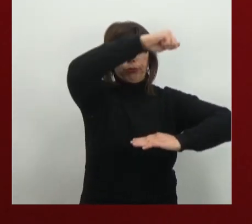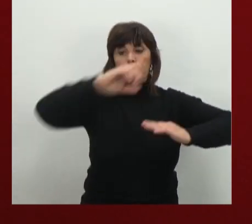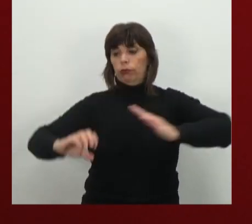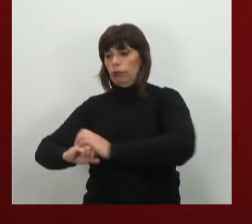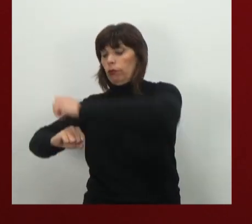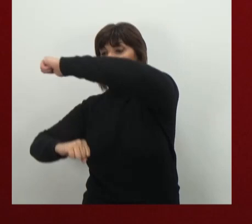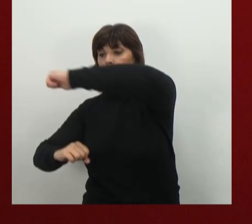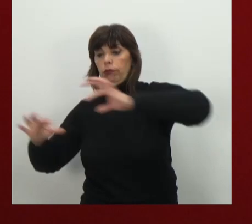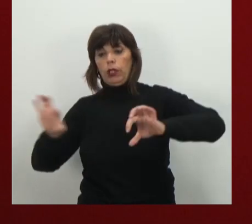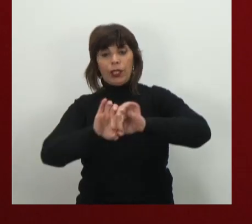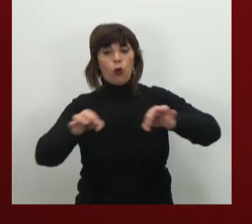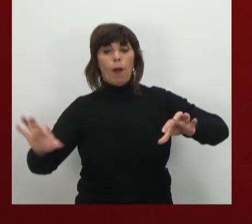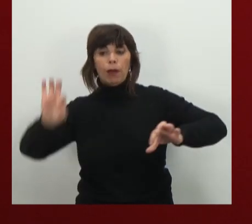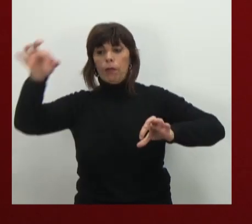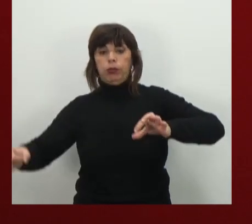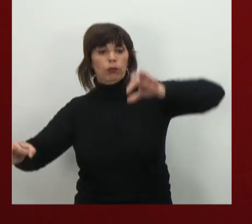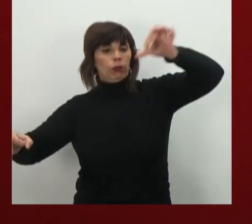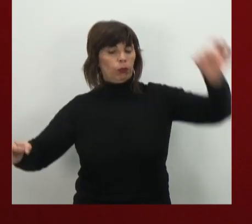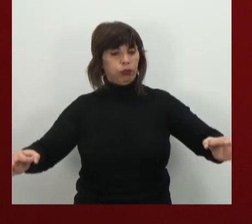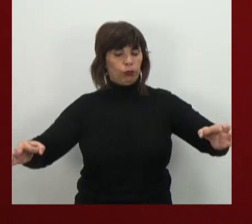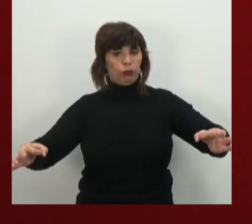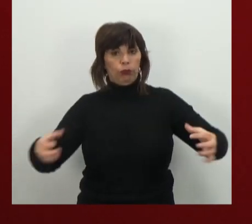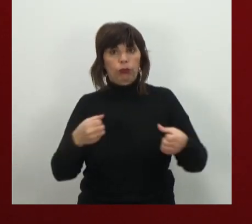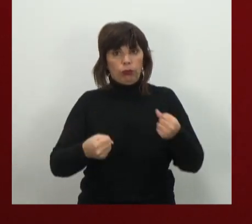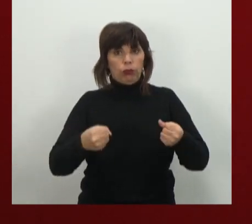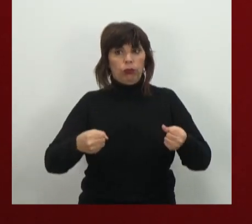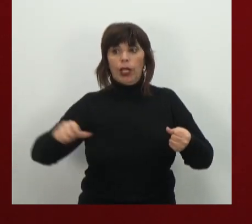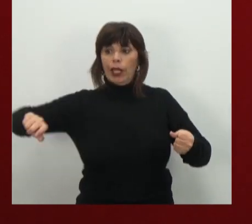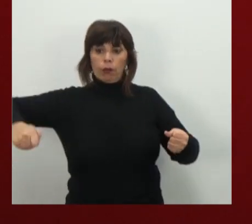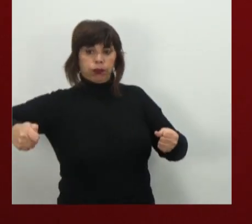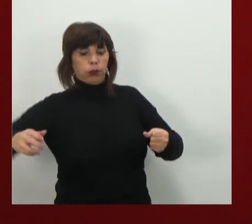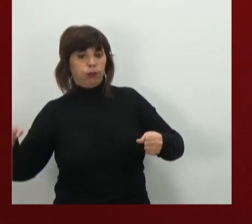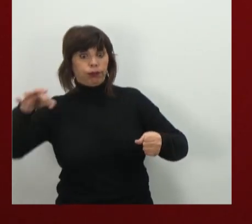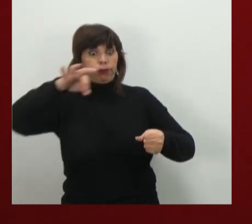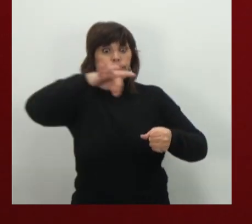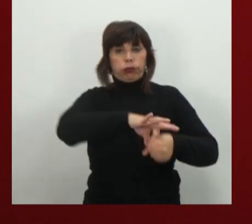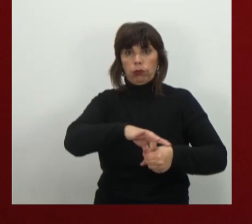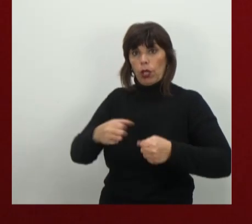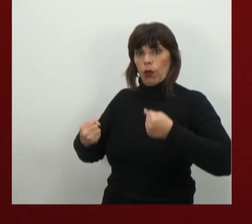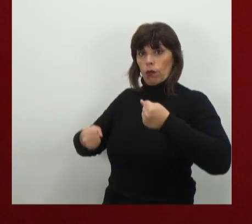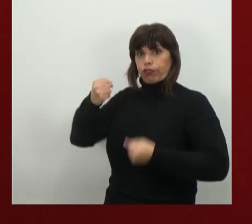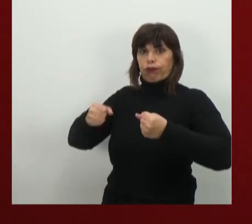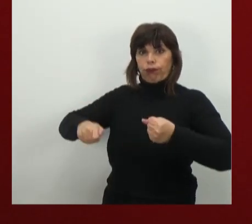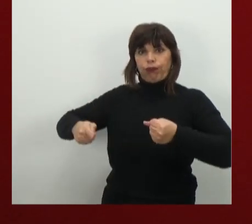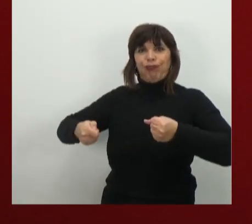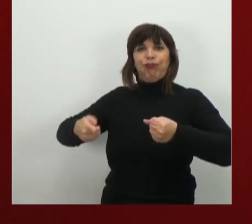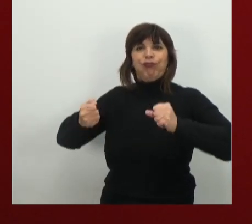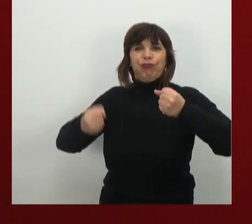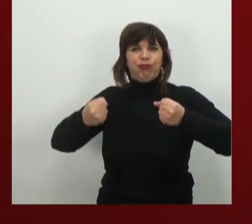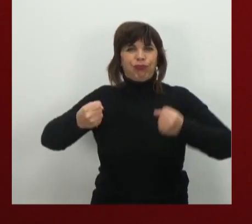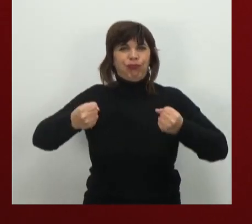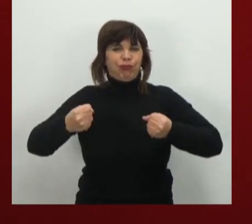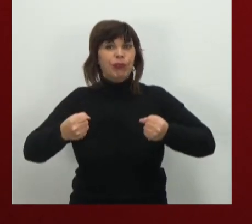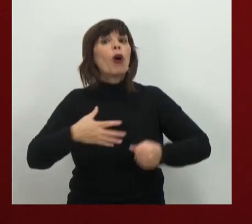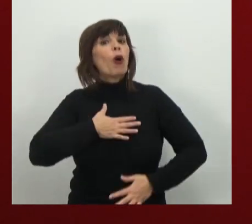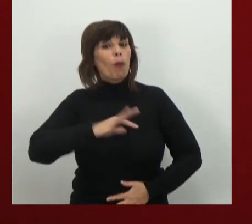batería? Sí, pero está muerta. No tiene fuerza. Y el otro te echa un cable y